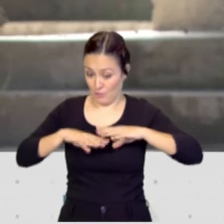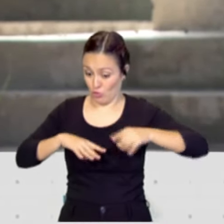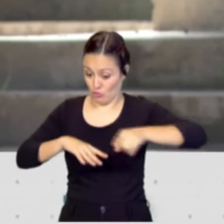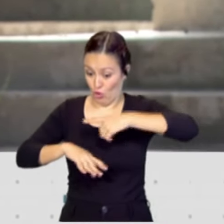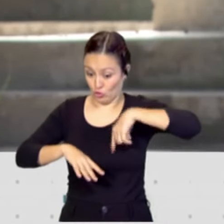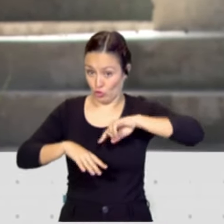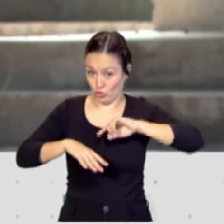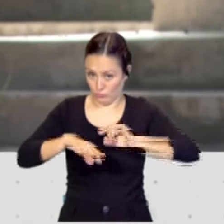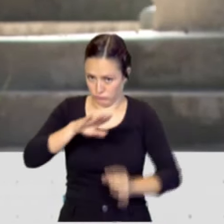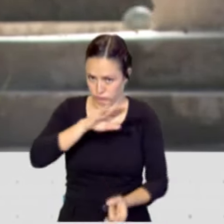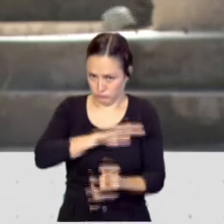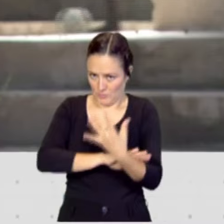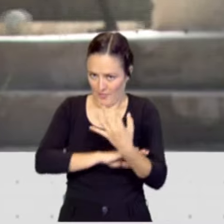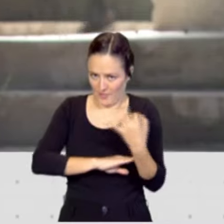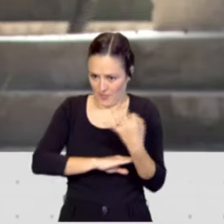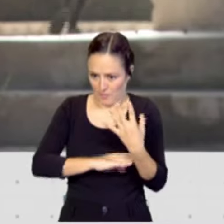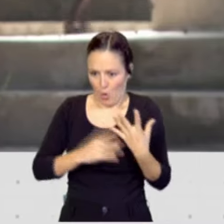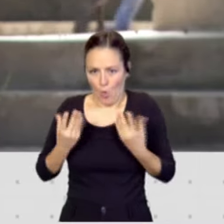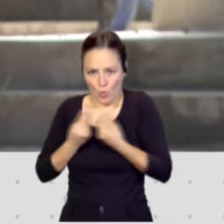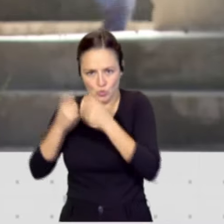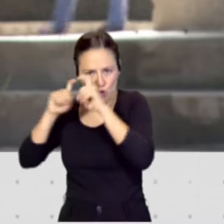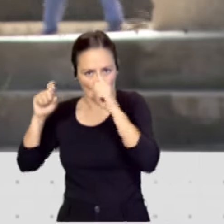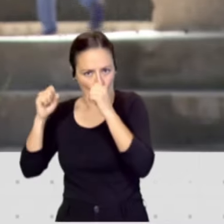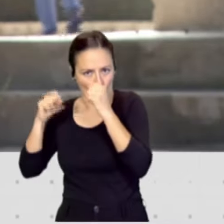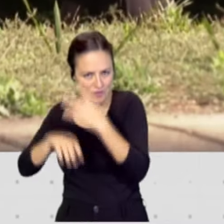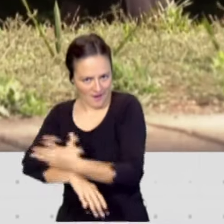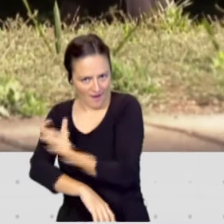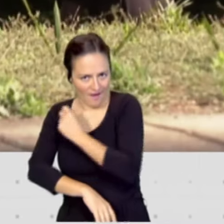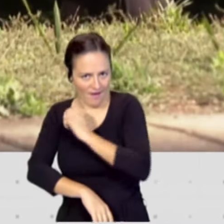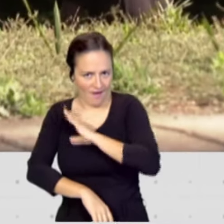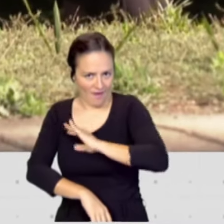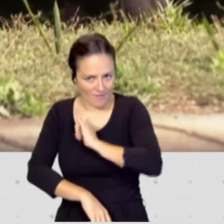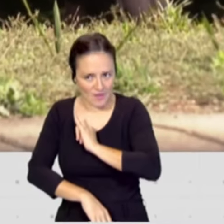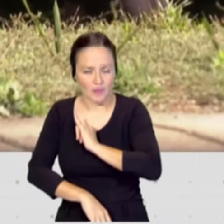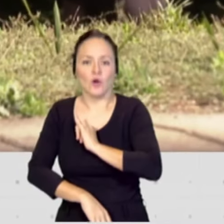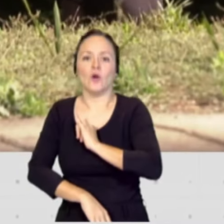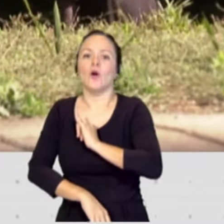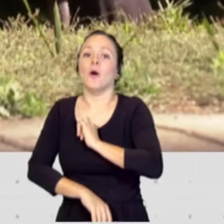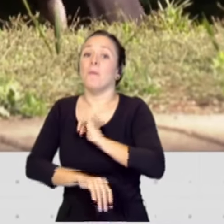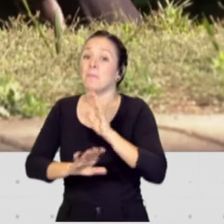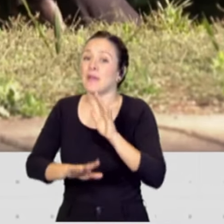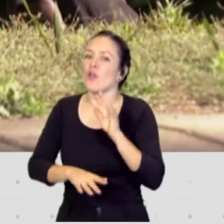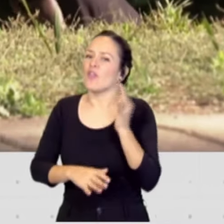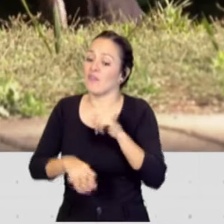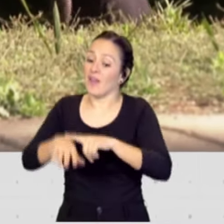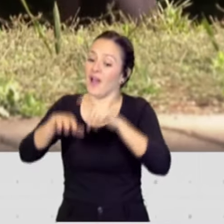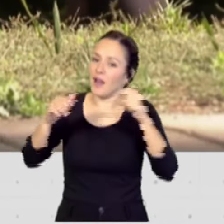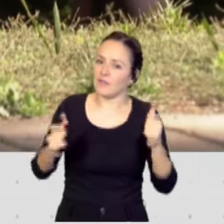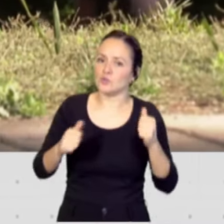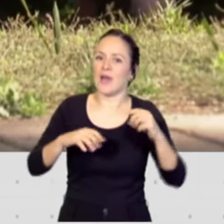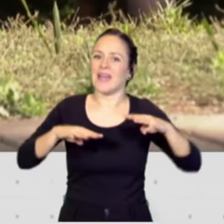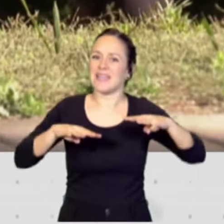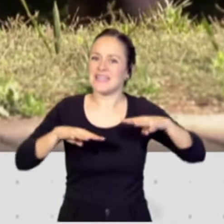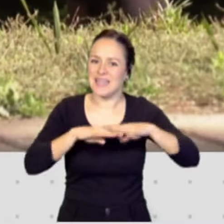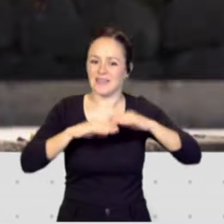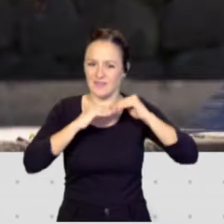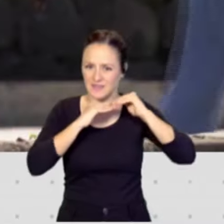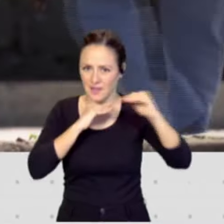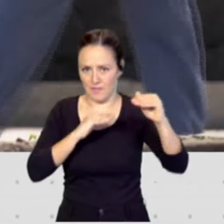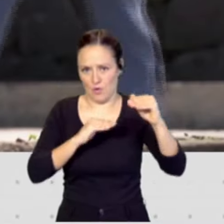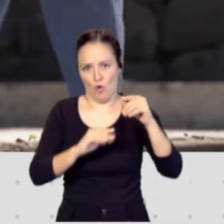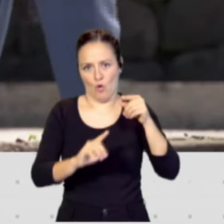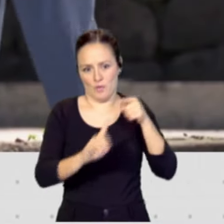con con en conjunto con los cabildos También tenemos que tener una red estable de primera acogida porque aunque el